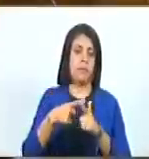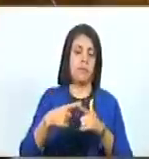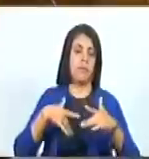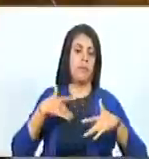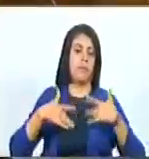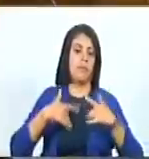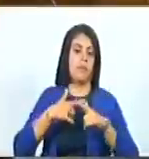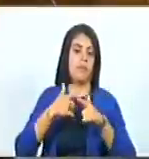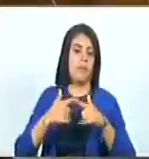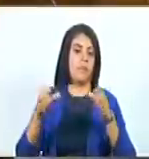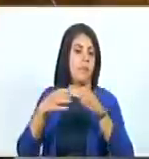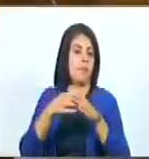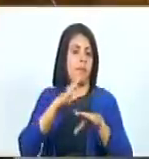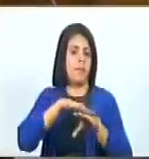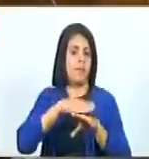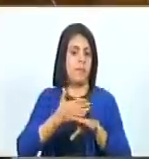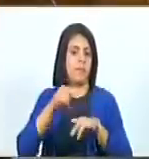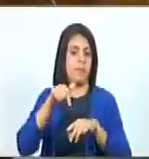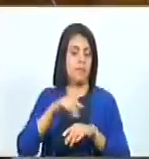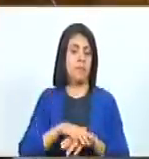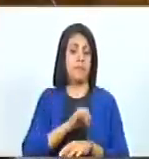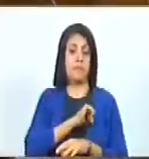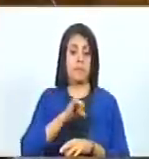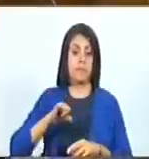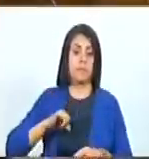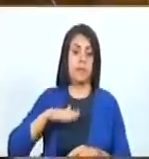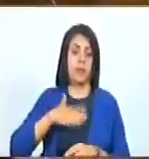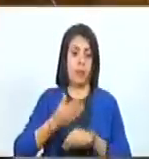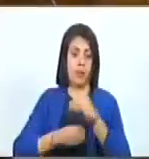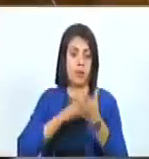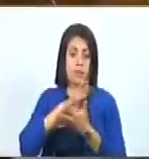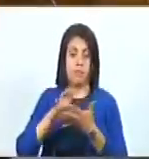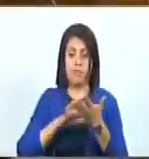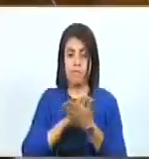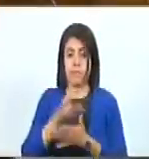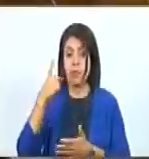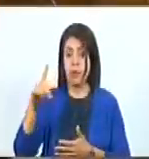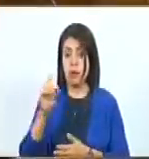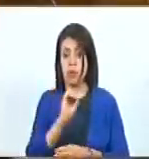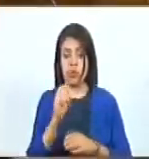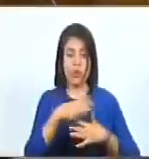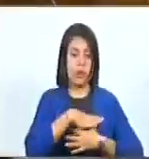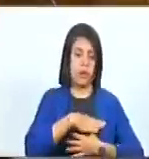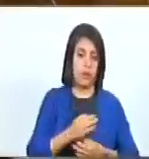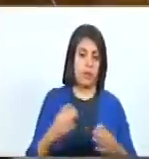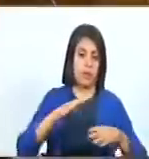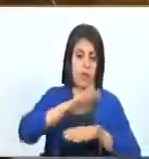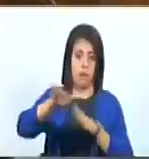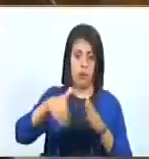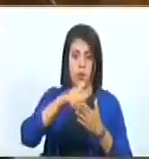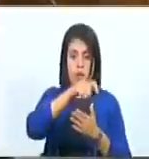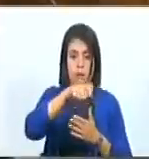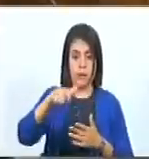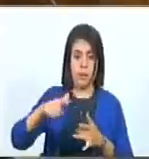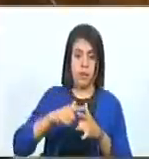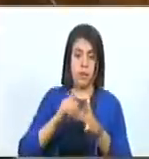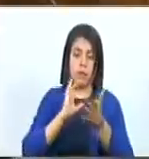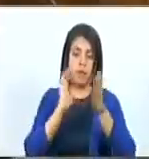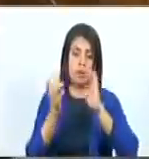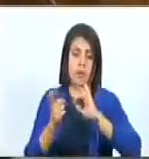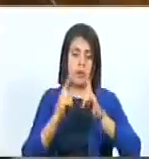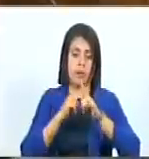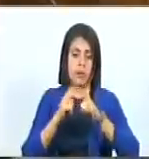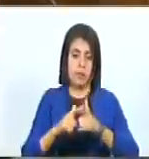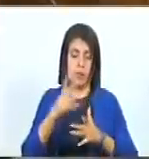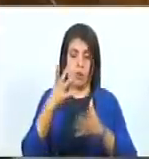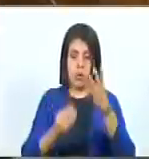actividades del sector privado que puedan afectar derechos o intereses colectivos en el ámbito geográfico